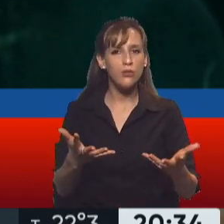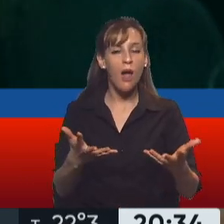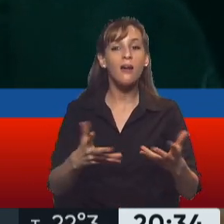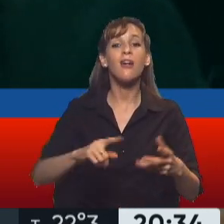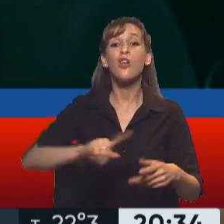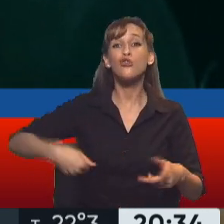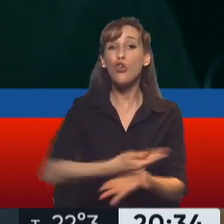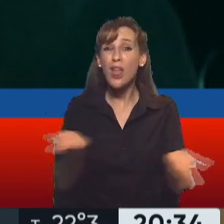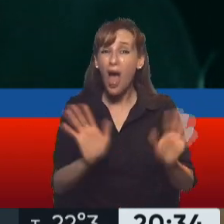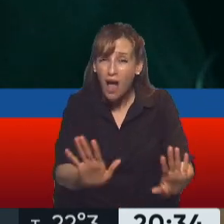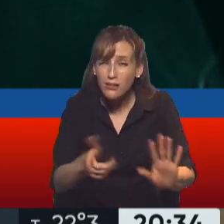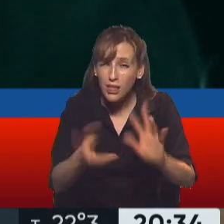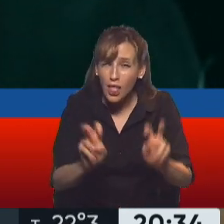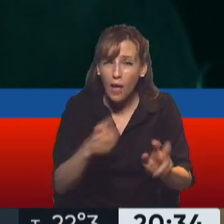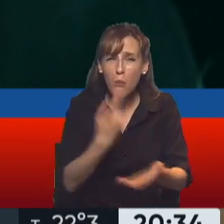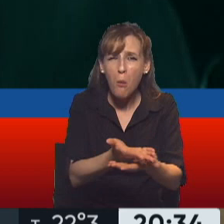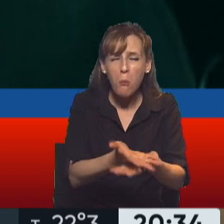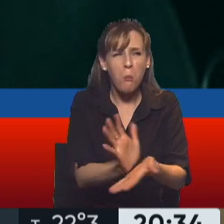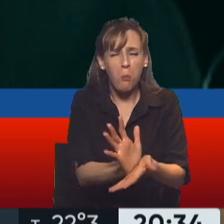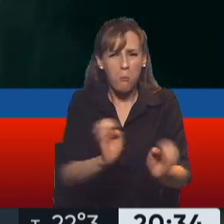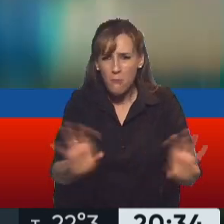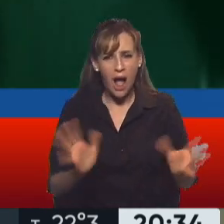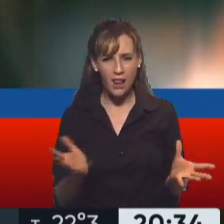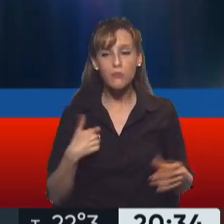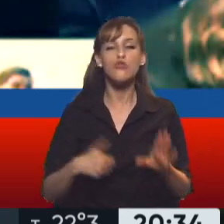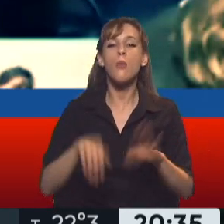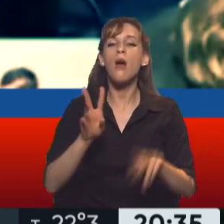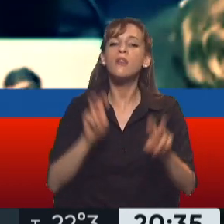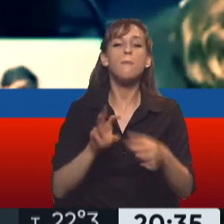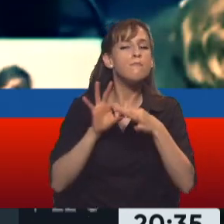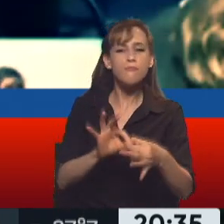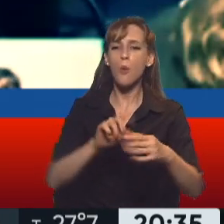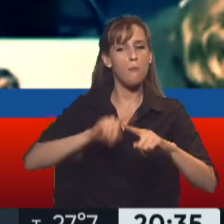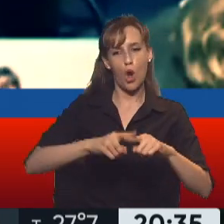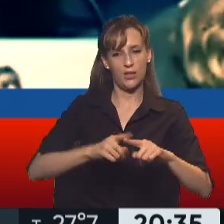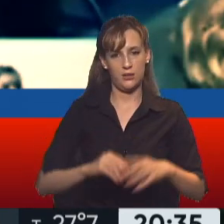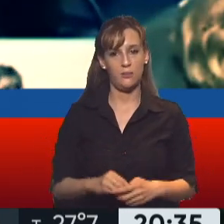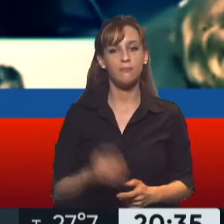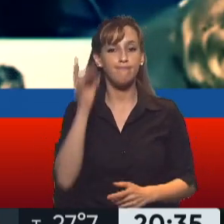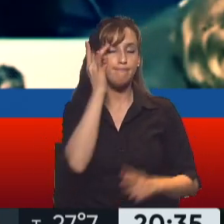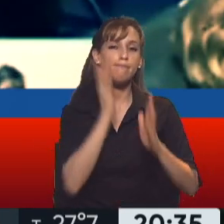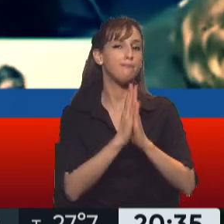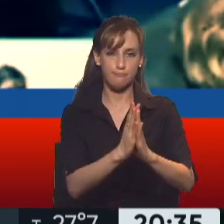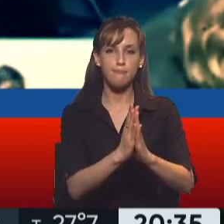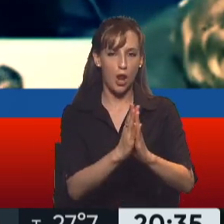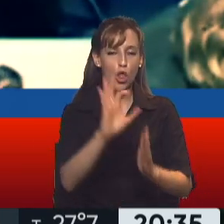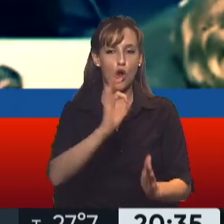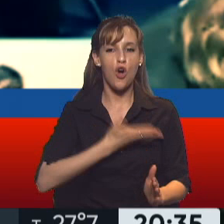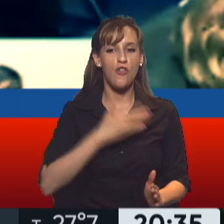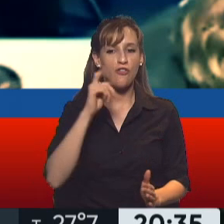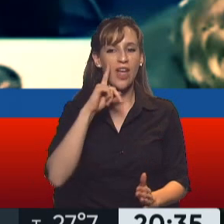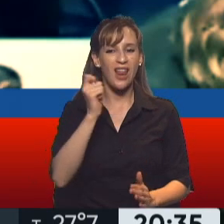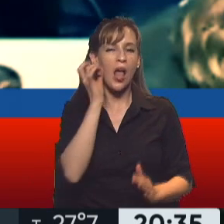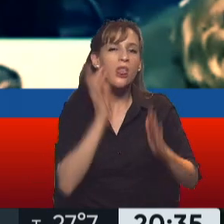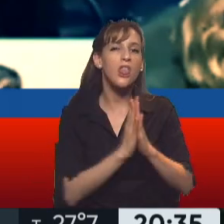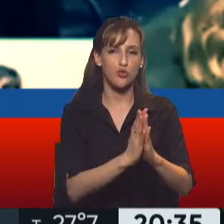proponer a la sociedad está mal. Pero lo voy a hacer hablando exclusivamente de política. Quiero pedir disculpas a Ofelia,